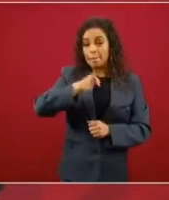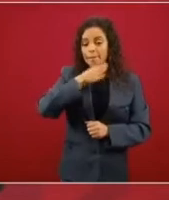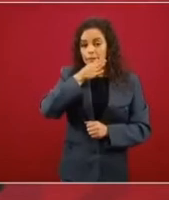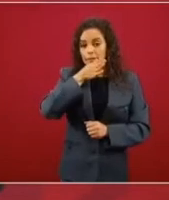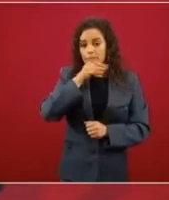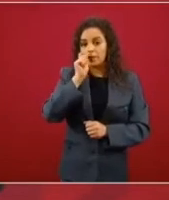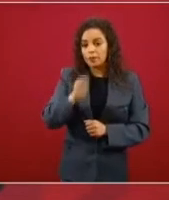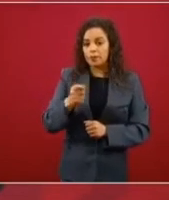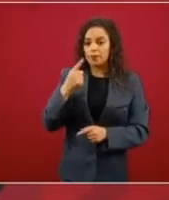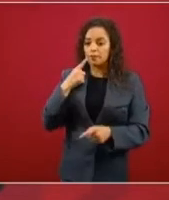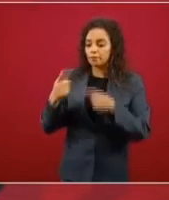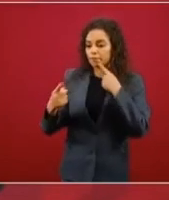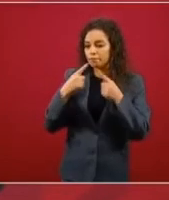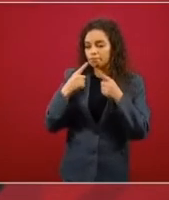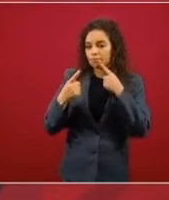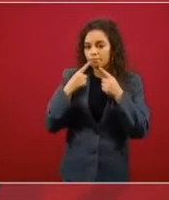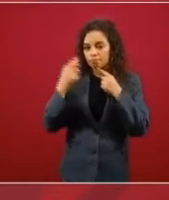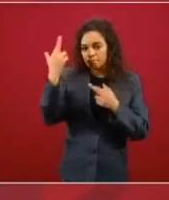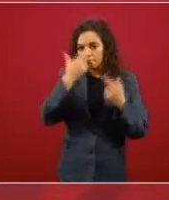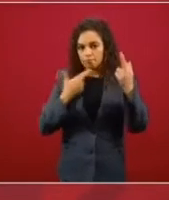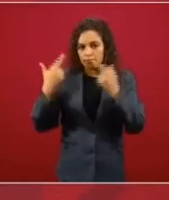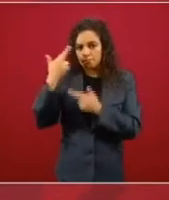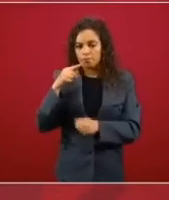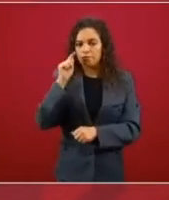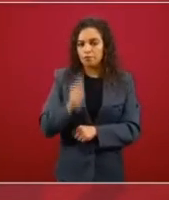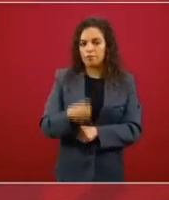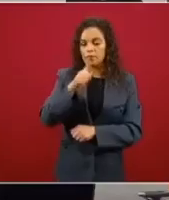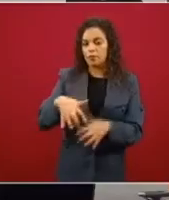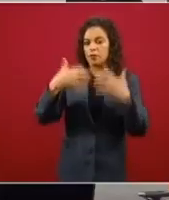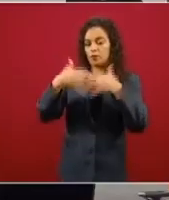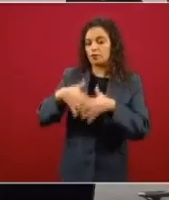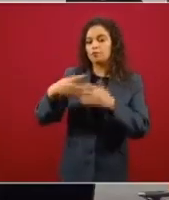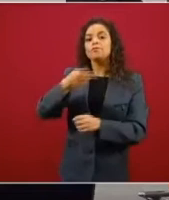evaluación de los trabajos de la refinería de Dos Bocas,